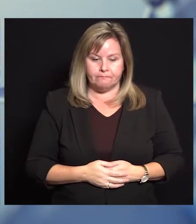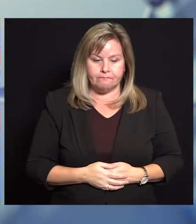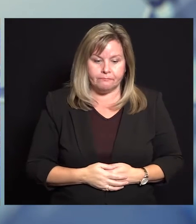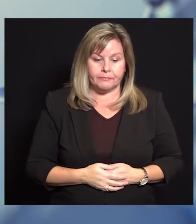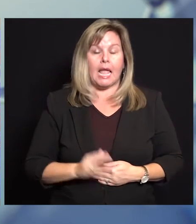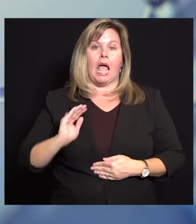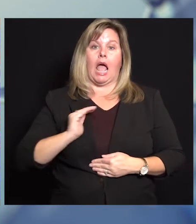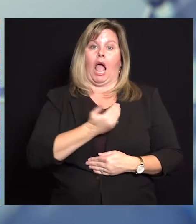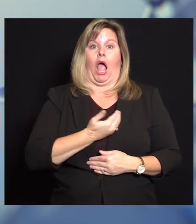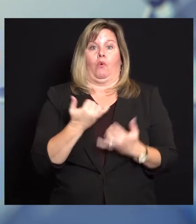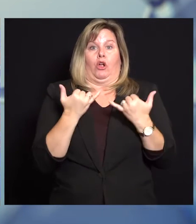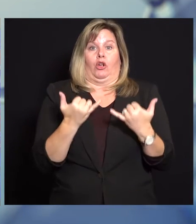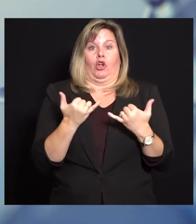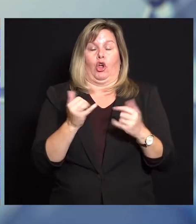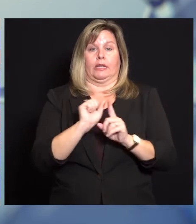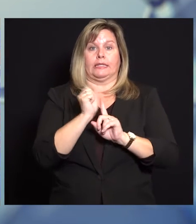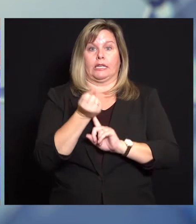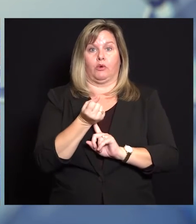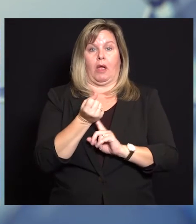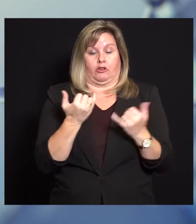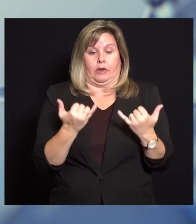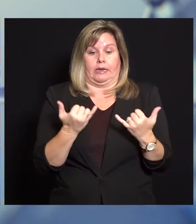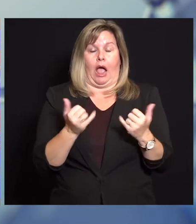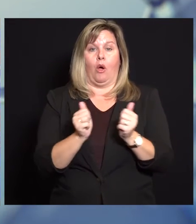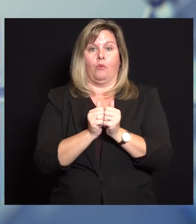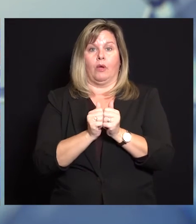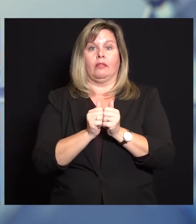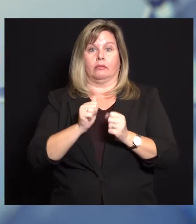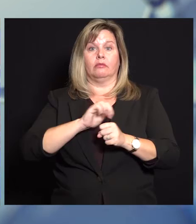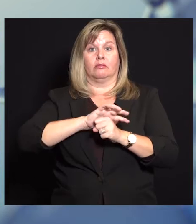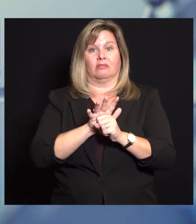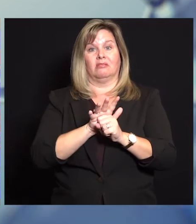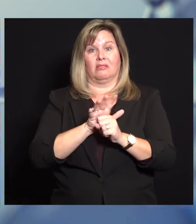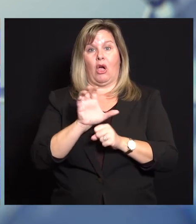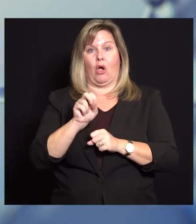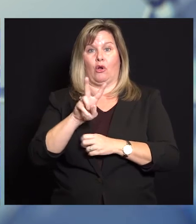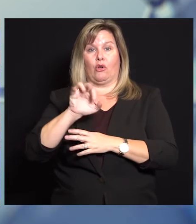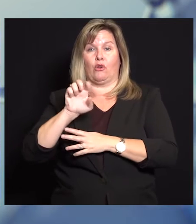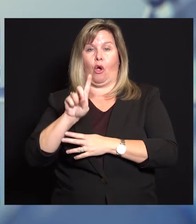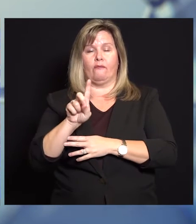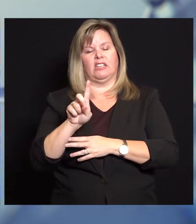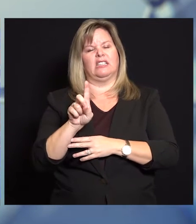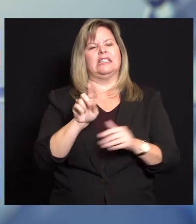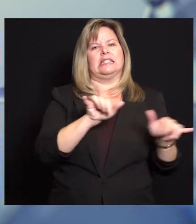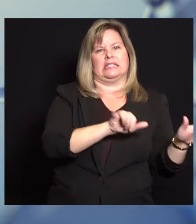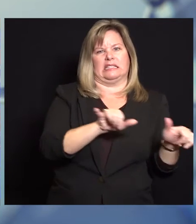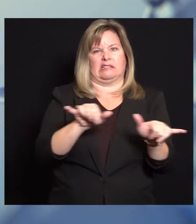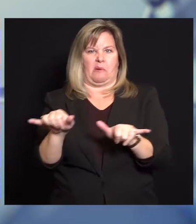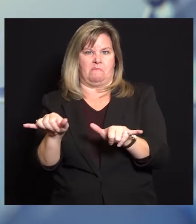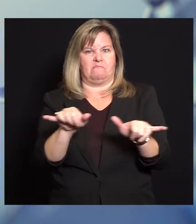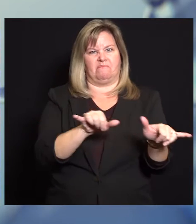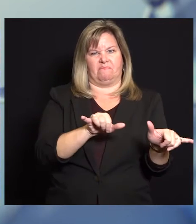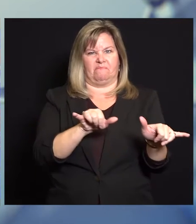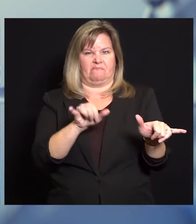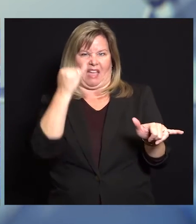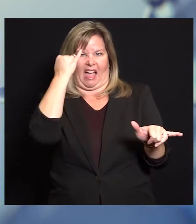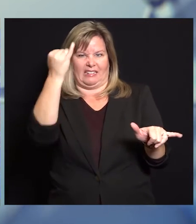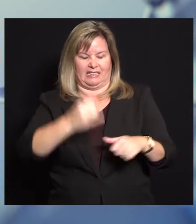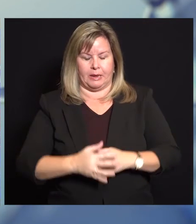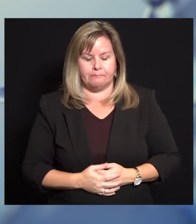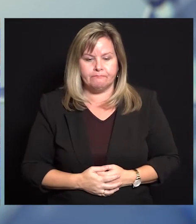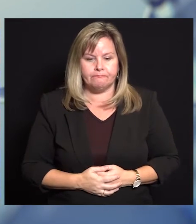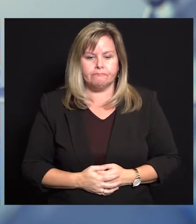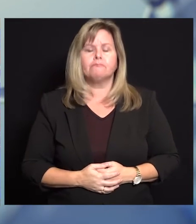posición desastre siguió cuando el muro de escudo se vivió nuestra situación actual con